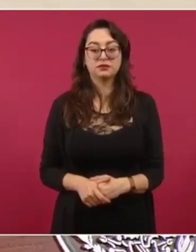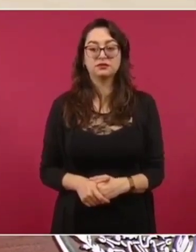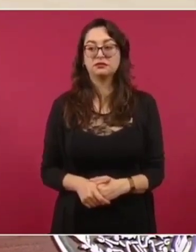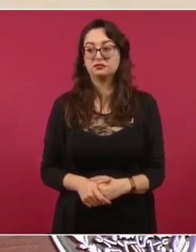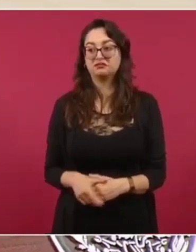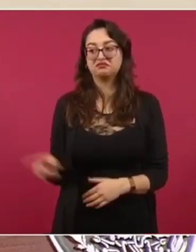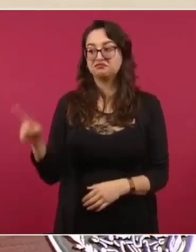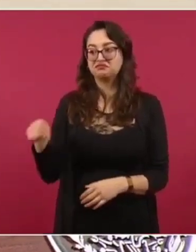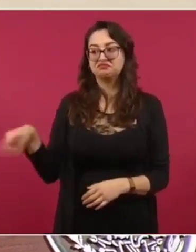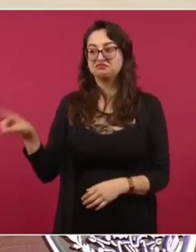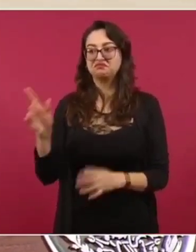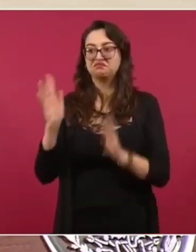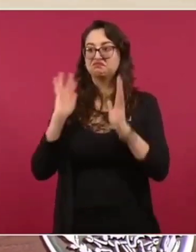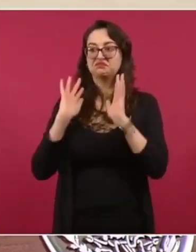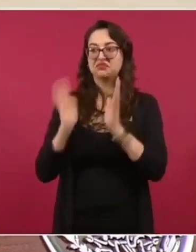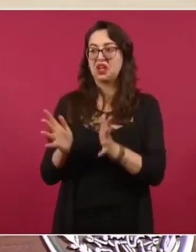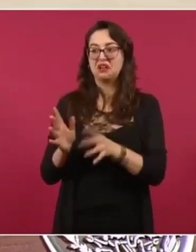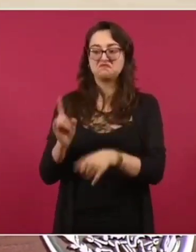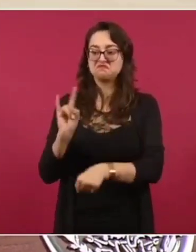disfraces.